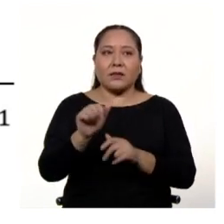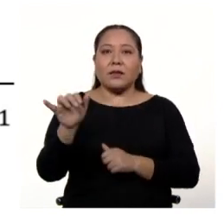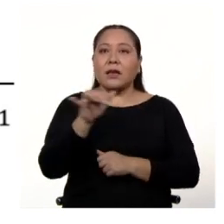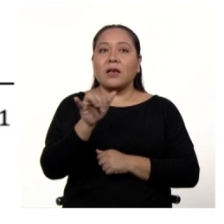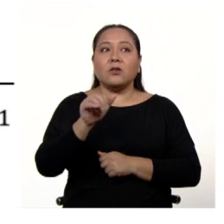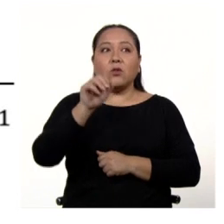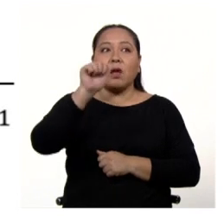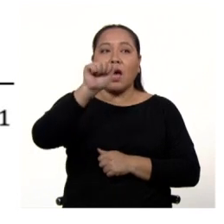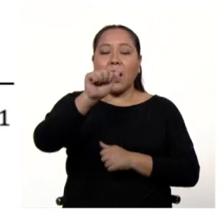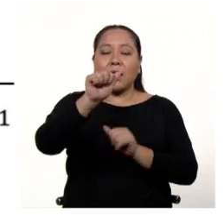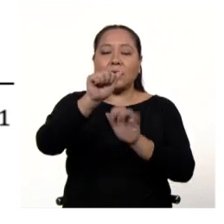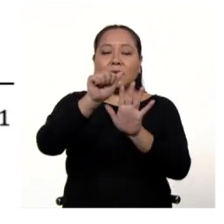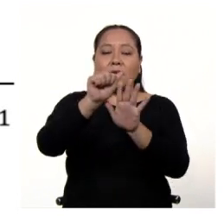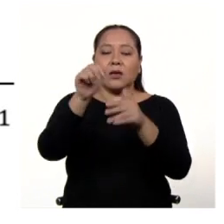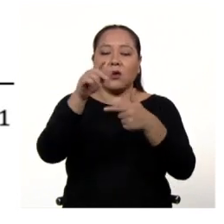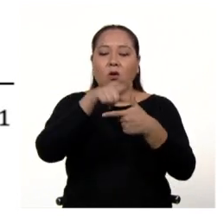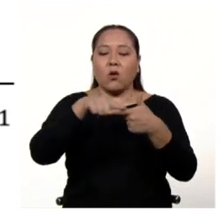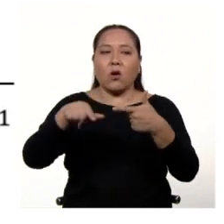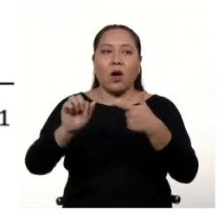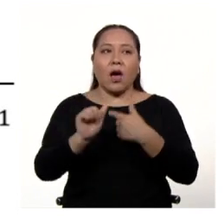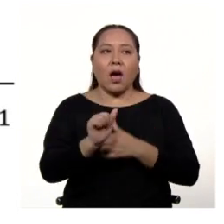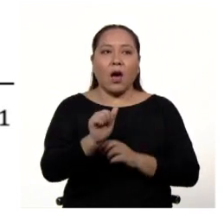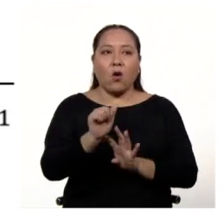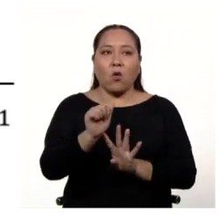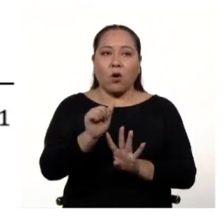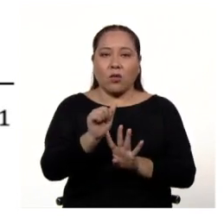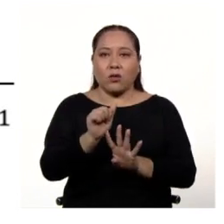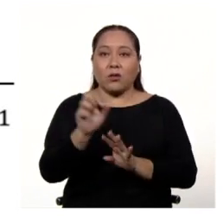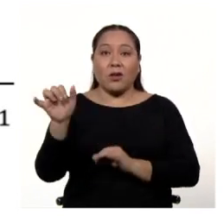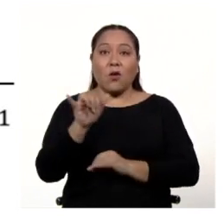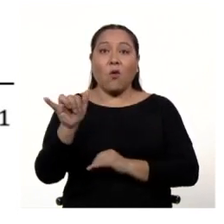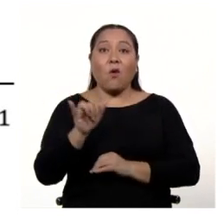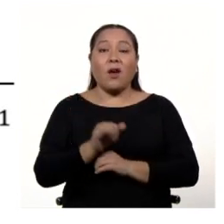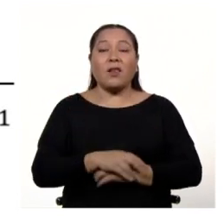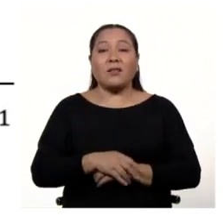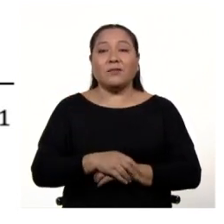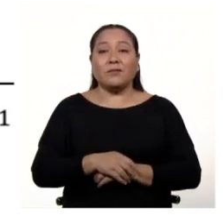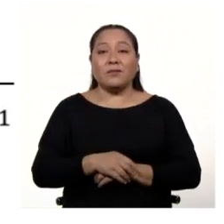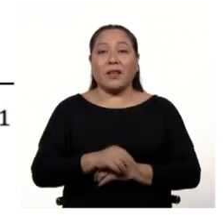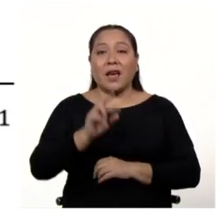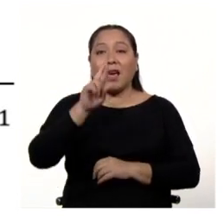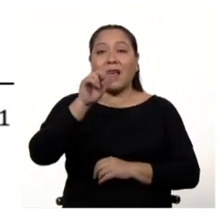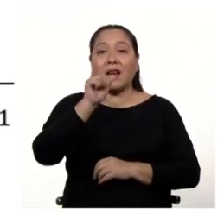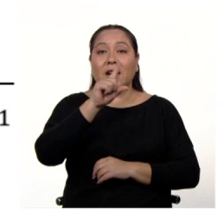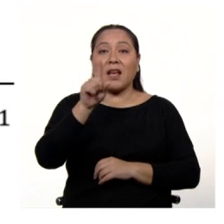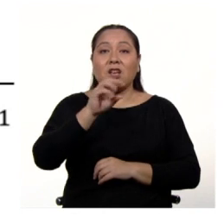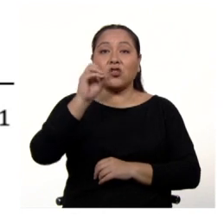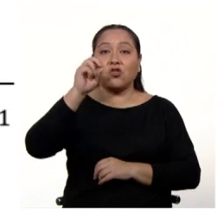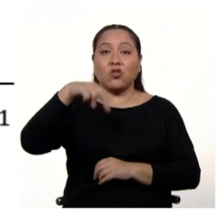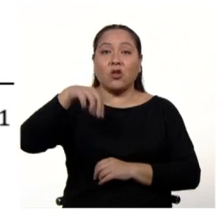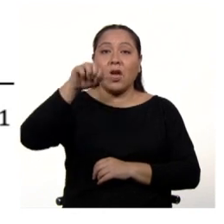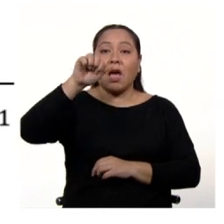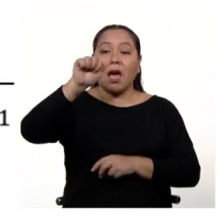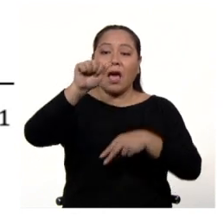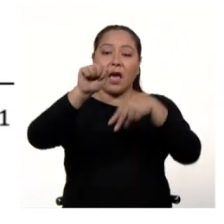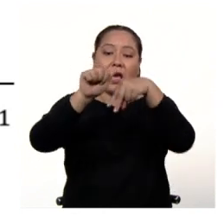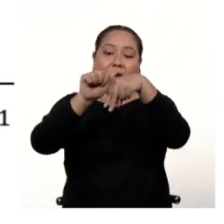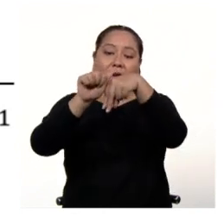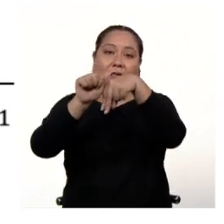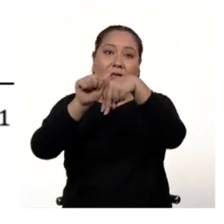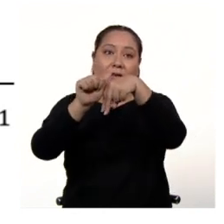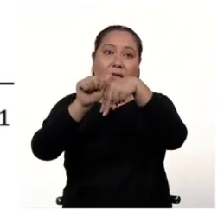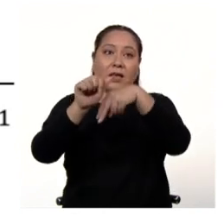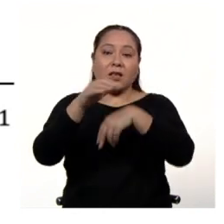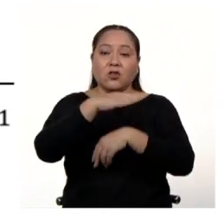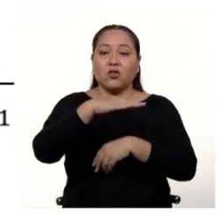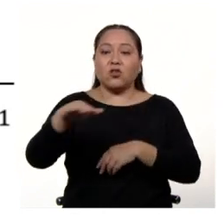sub 4. De esta forma, encontramos la razón que de forma general será A sub n sobre